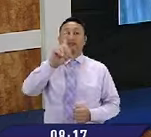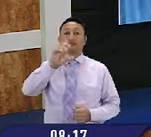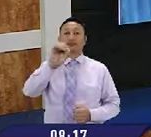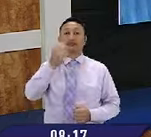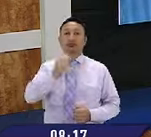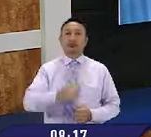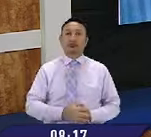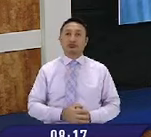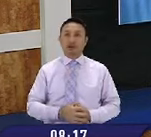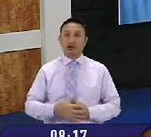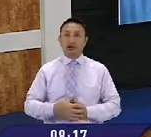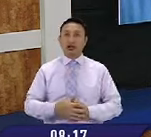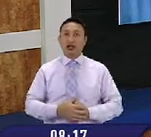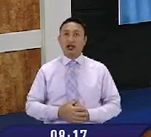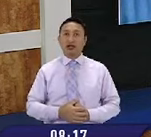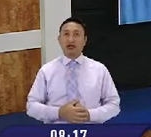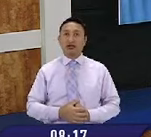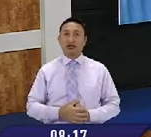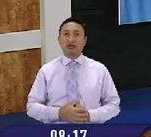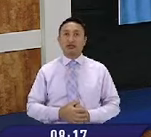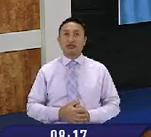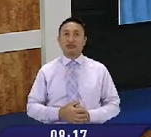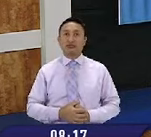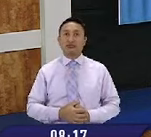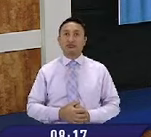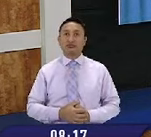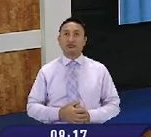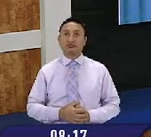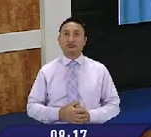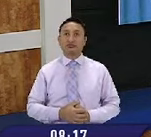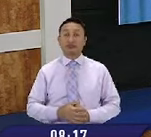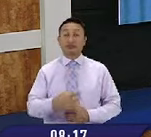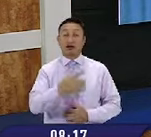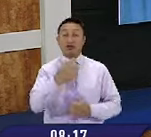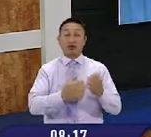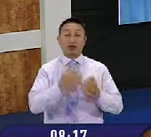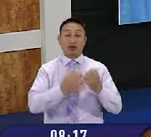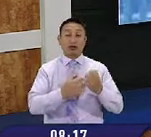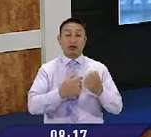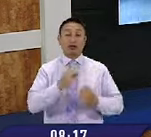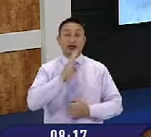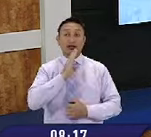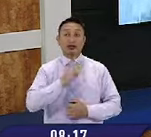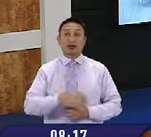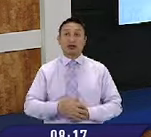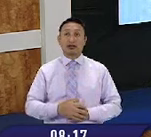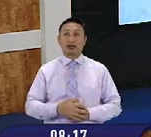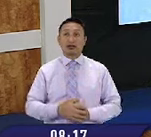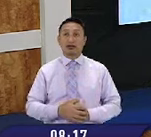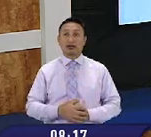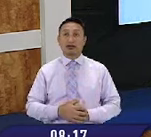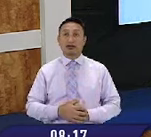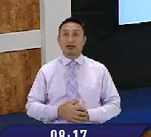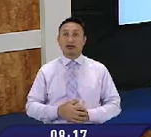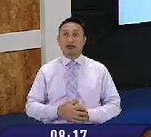Marilyn, toda una cuadra que está realmente con un problema sumamente grave de las aguas. Como dicen los vecinos, Maurito, las aguas